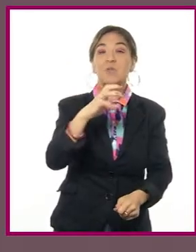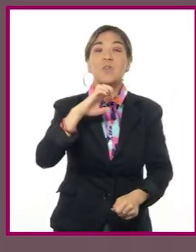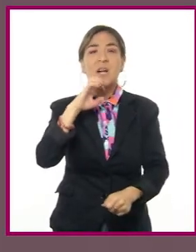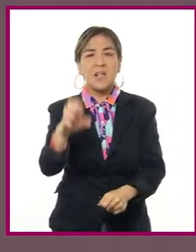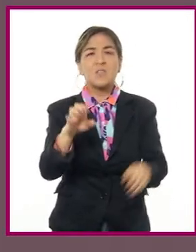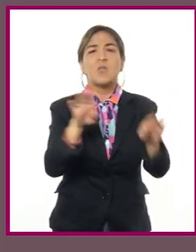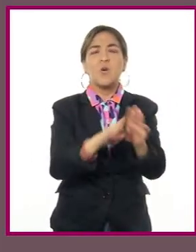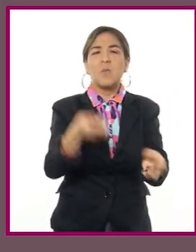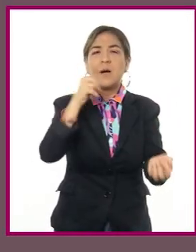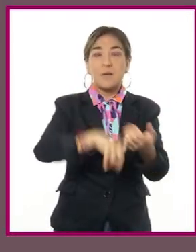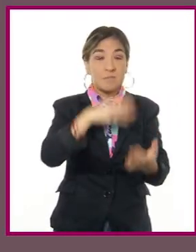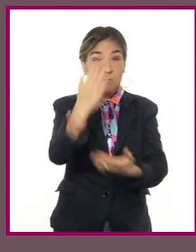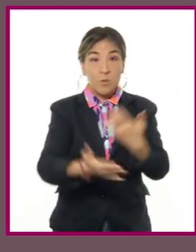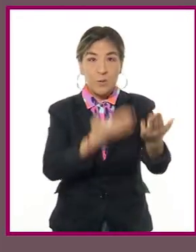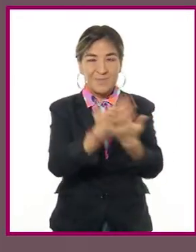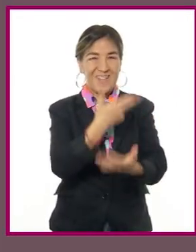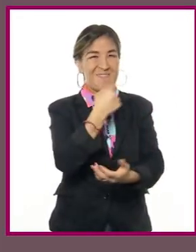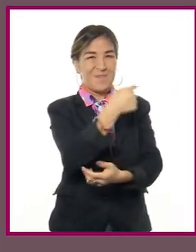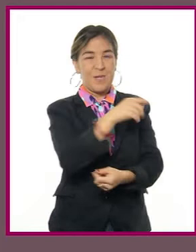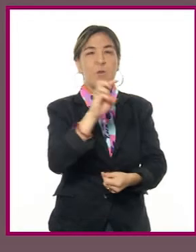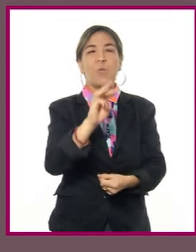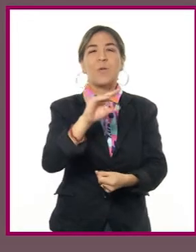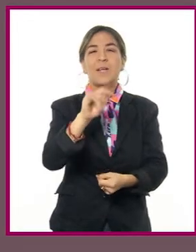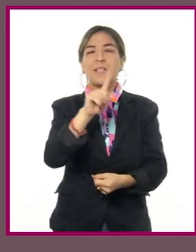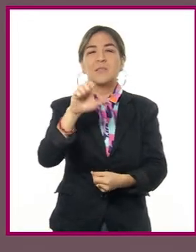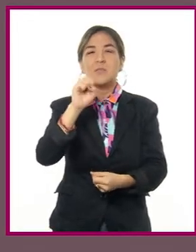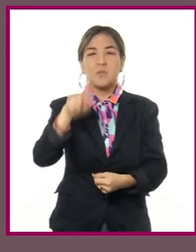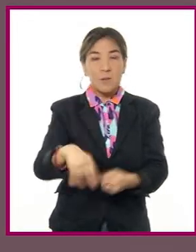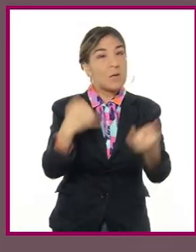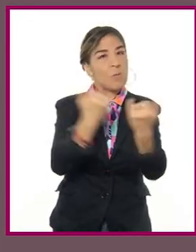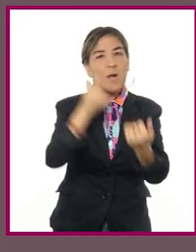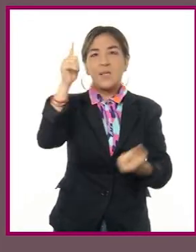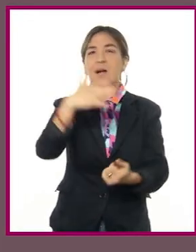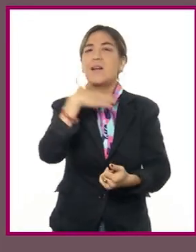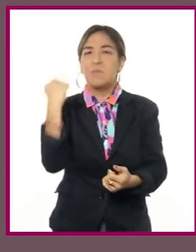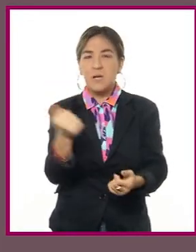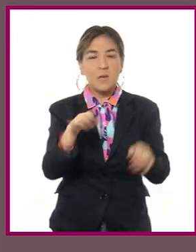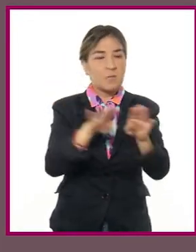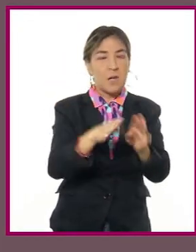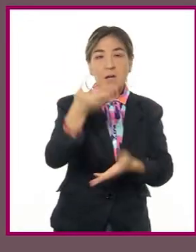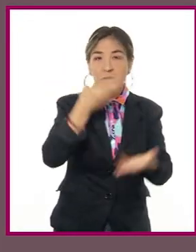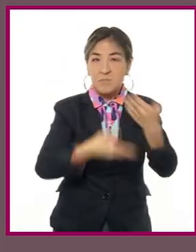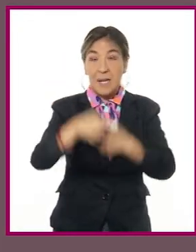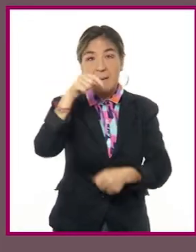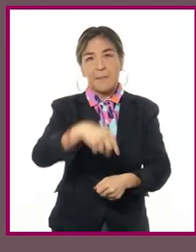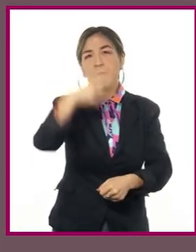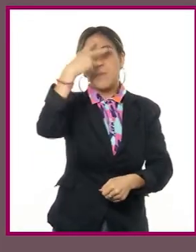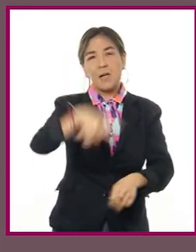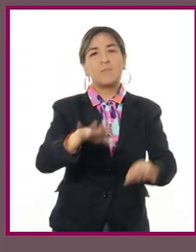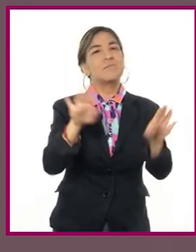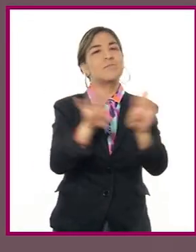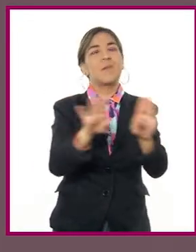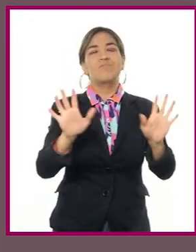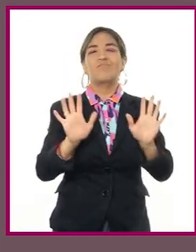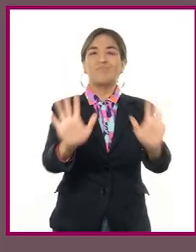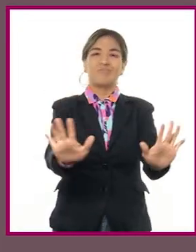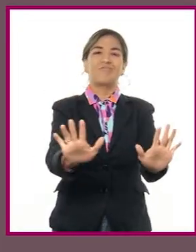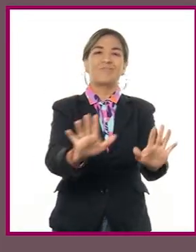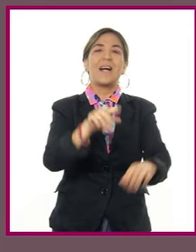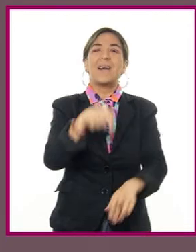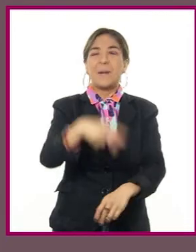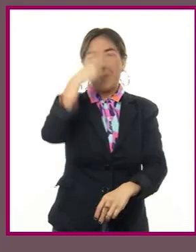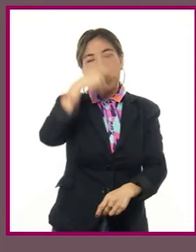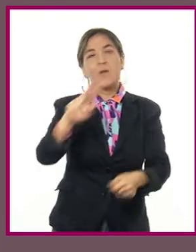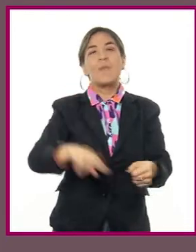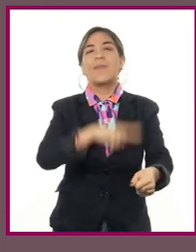esta propuesta de Wilson como la del Imperio Alemán, y México se declaró neutral. Esto le permitió